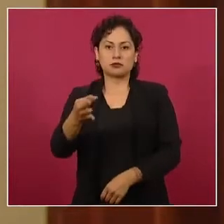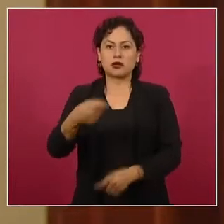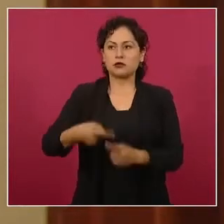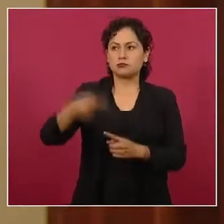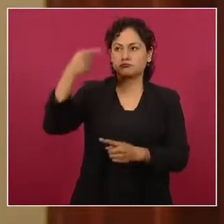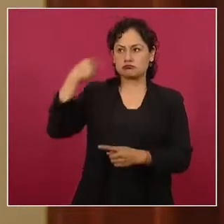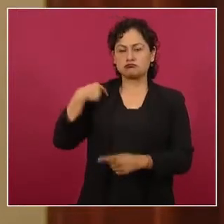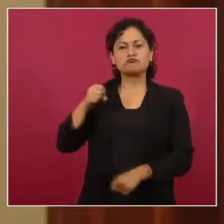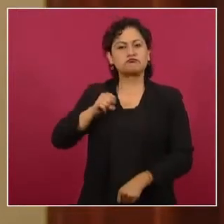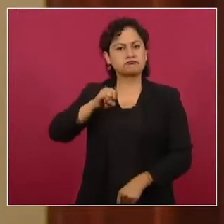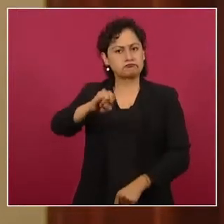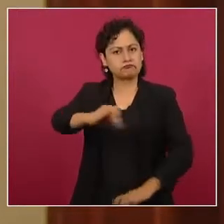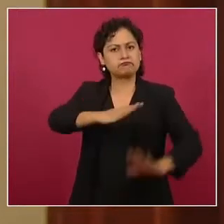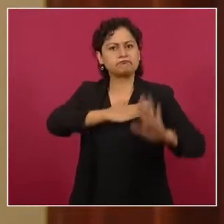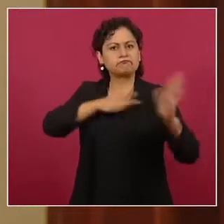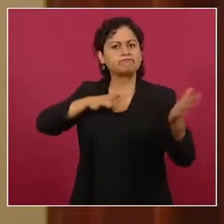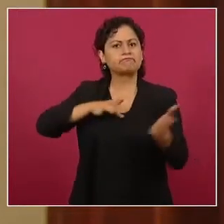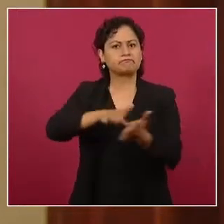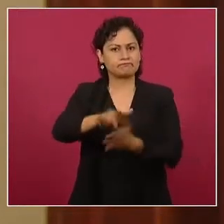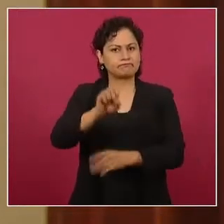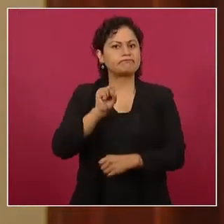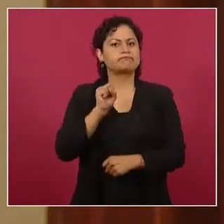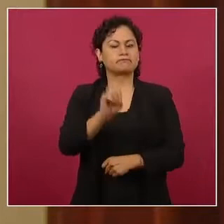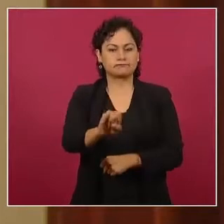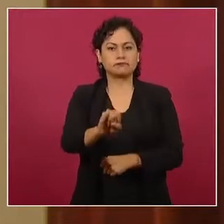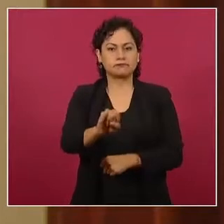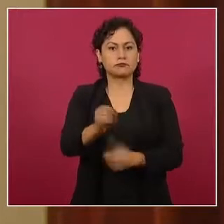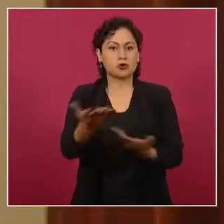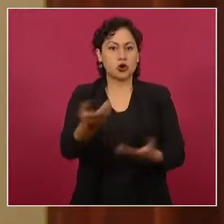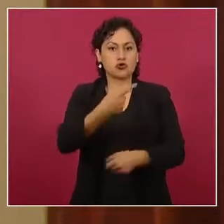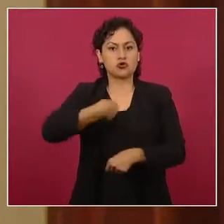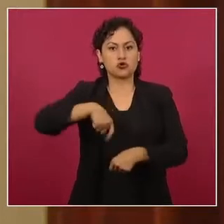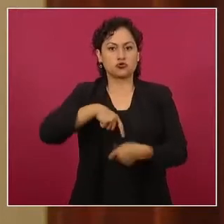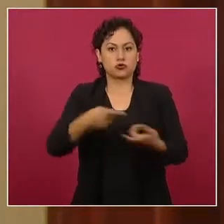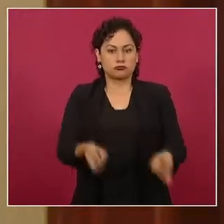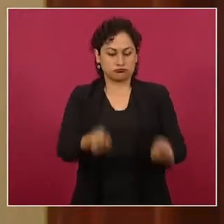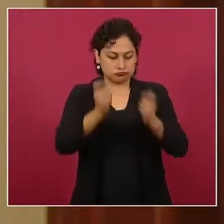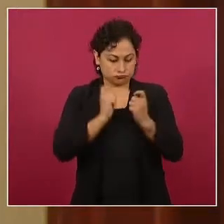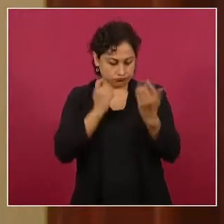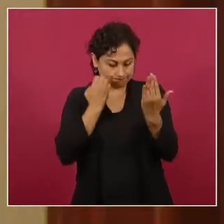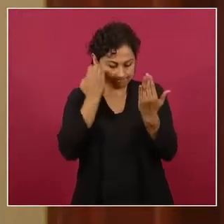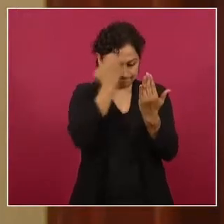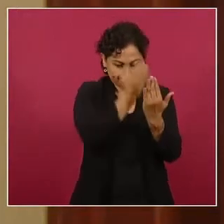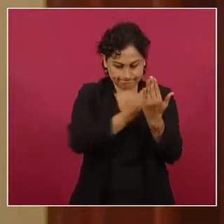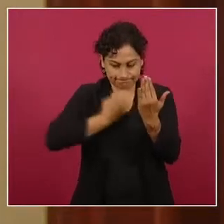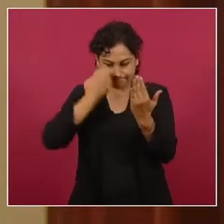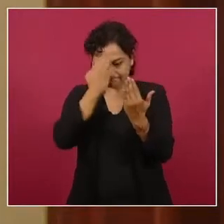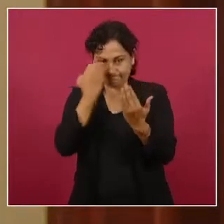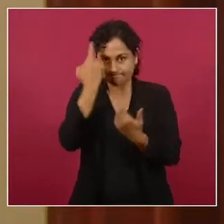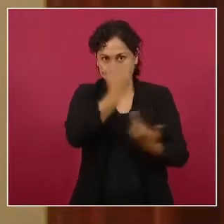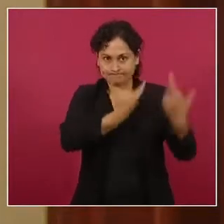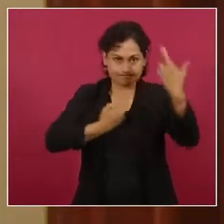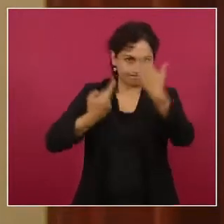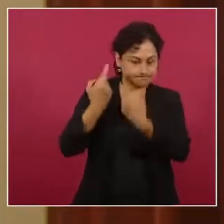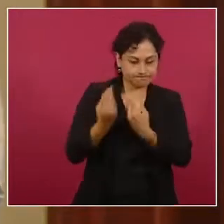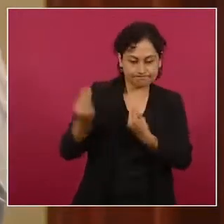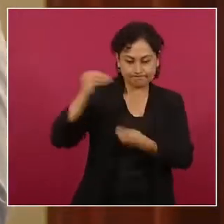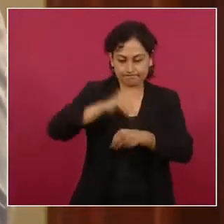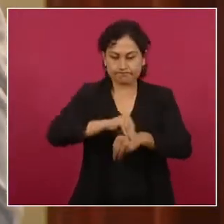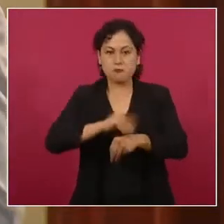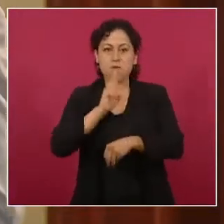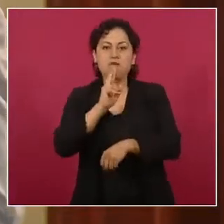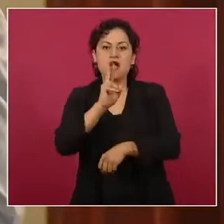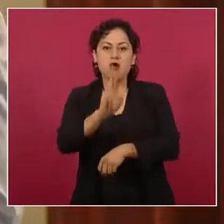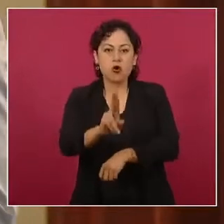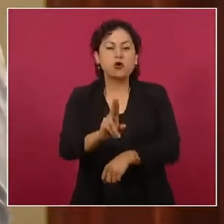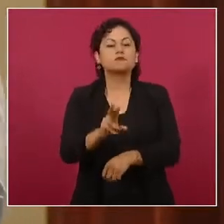con el pueblo de México, cumplimos analizándolo a fondo, cumplimos mejorándolo, cumplimos